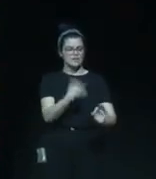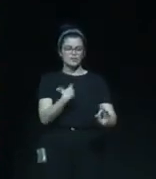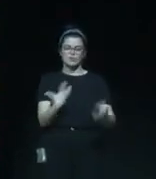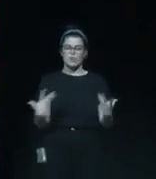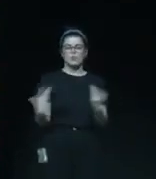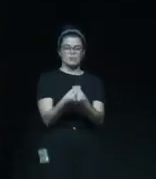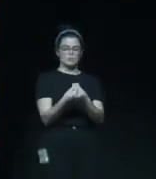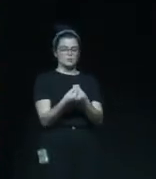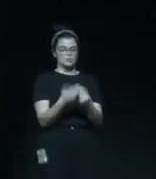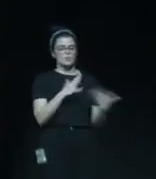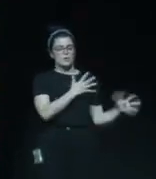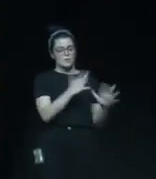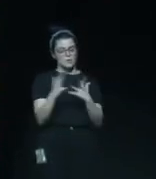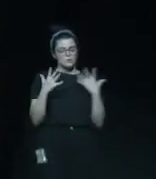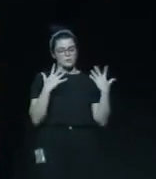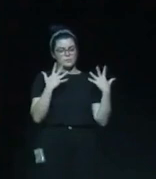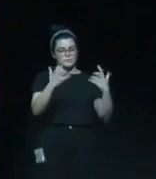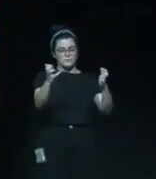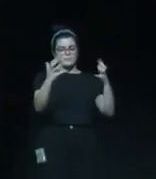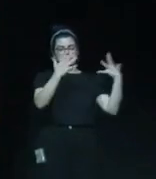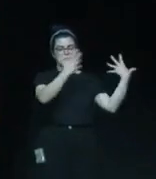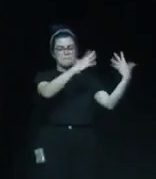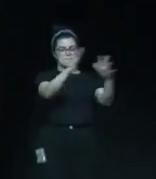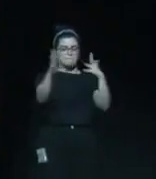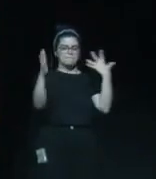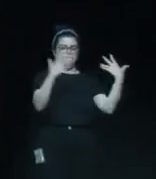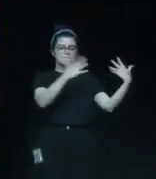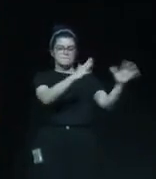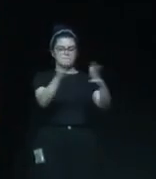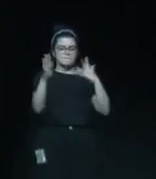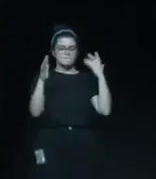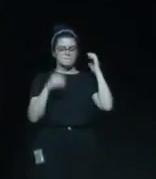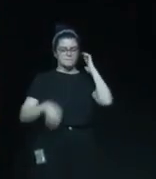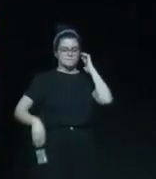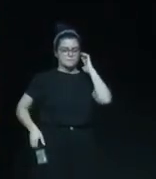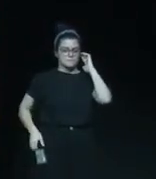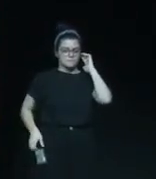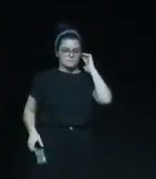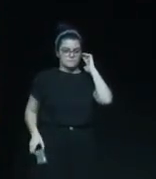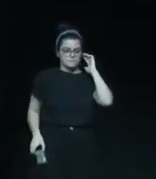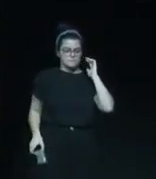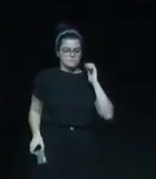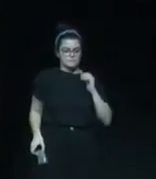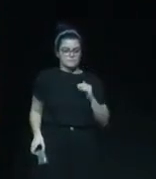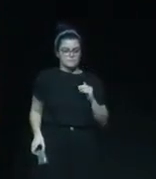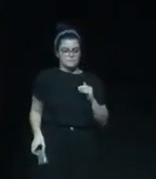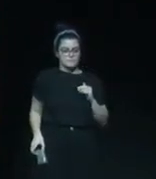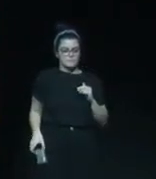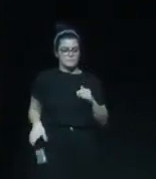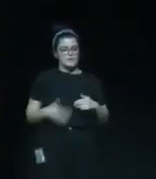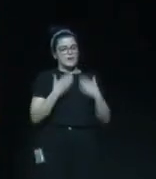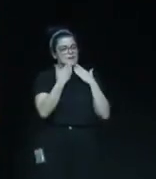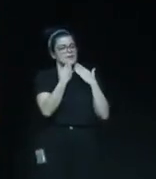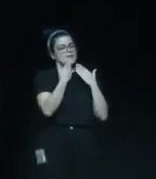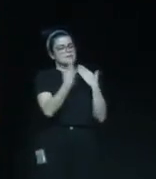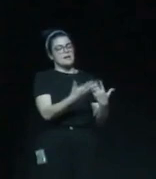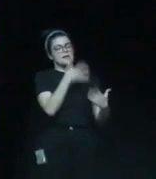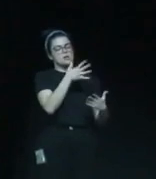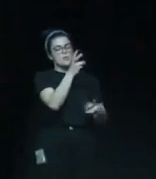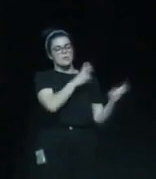Perdón. Para ellos, por favor. Begoña Suárez, Sara Ibáñez, José María Aguirre, Diego Chodascuru, Miesker, muchísimas